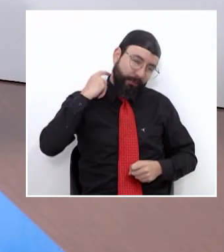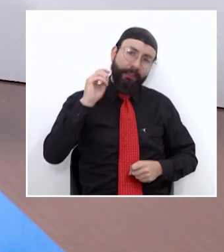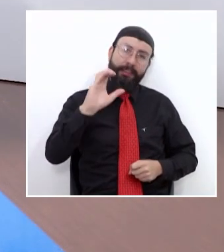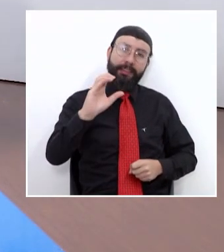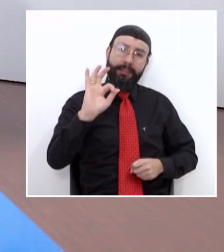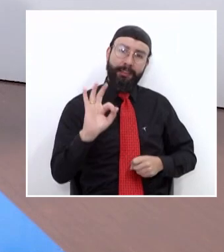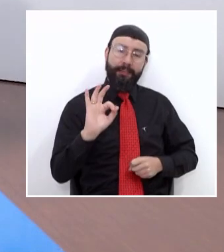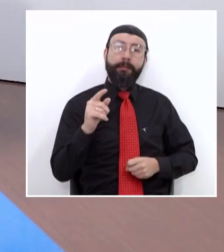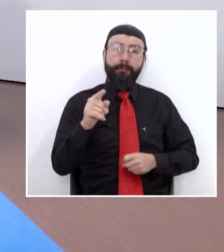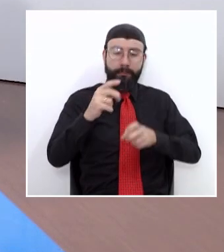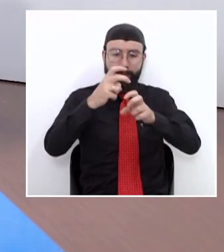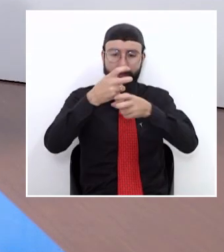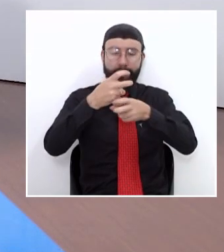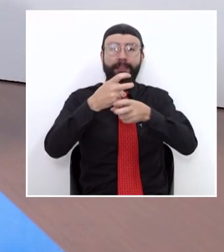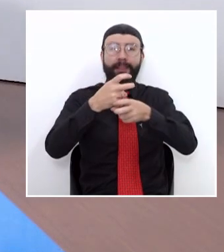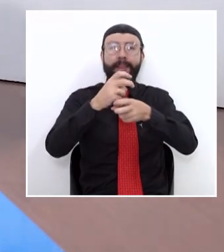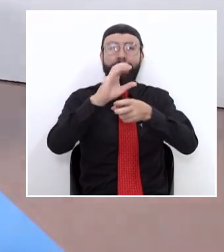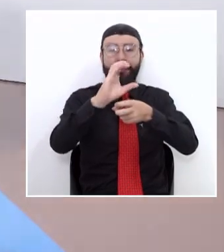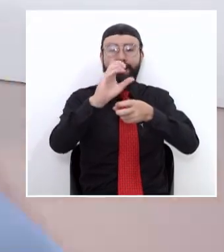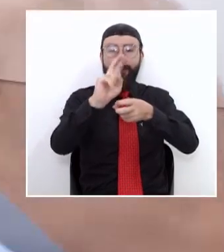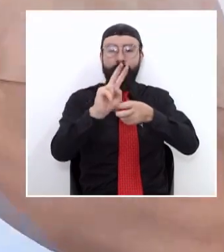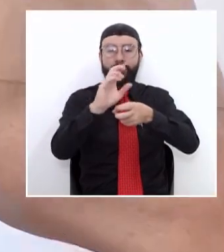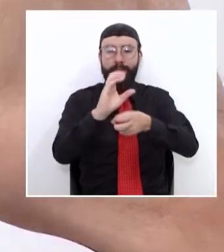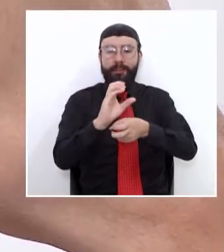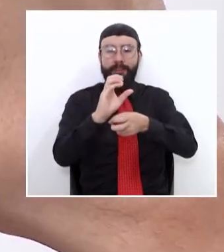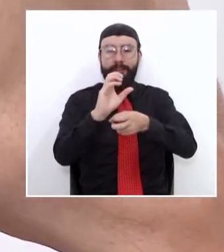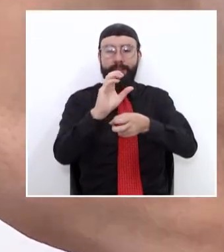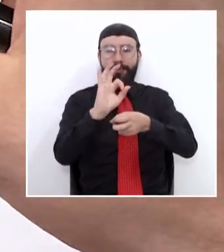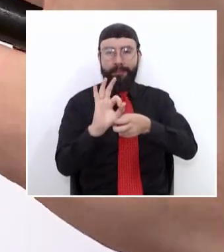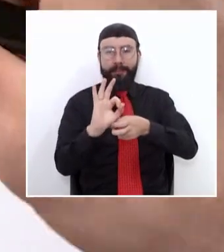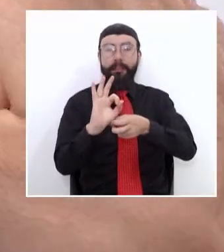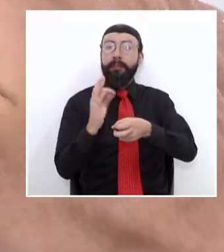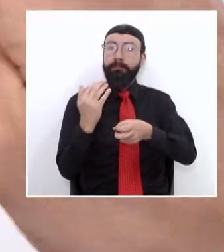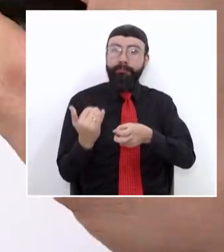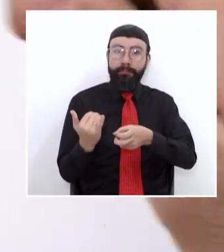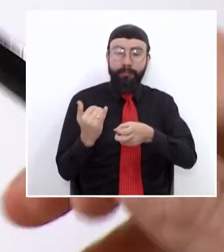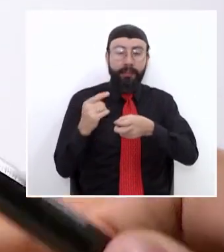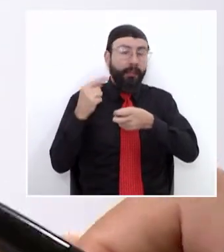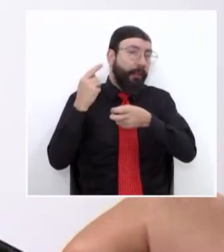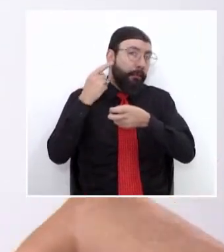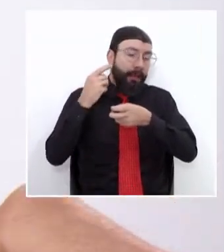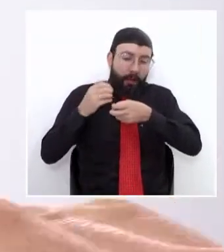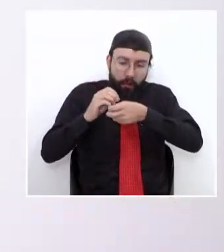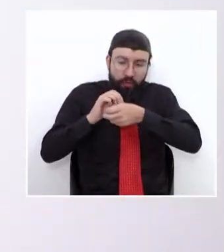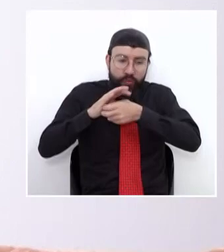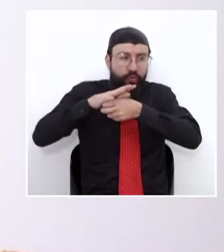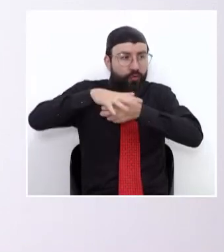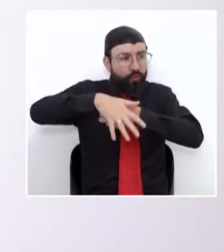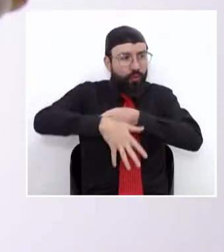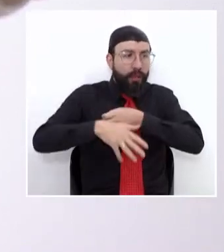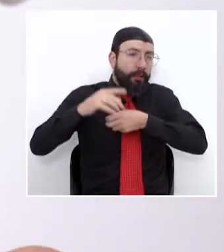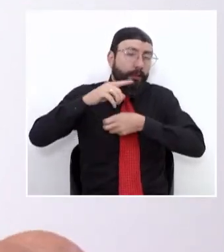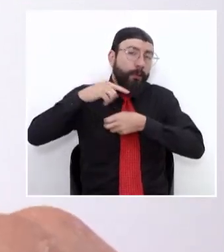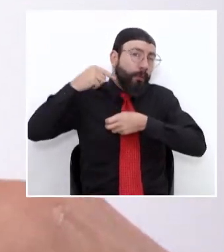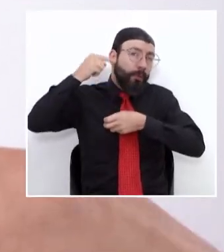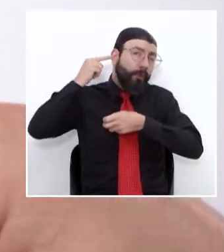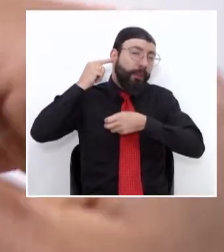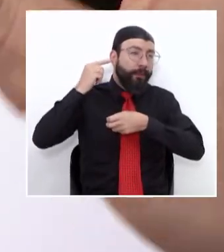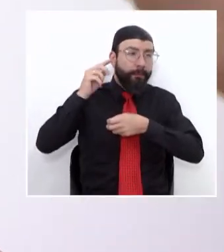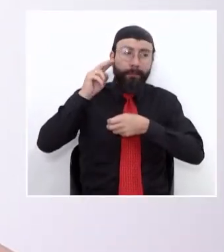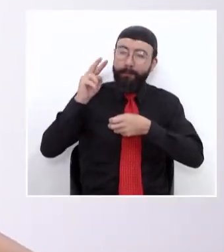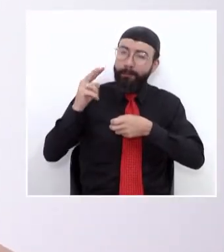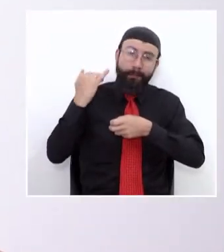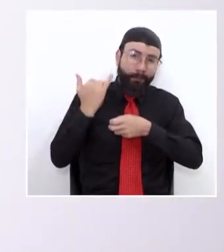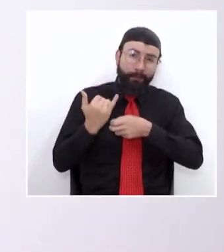El atlas, axis y C3, C2 y C3. De ahí sale el nerviecito que termina, como muestra en la